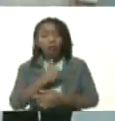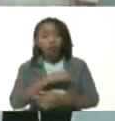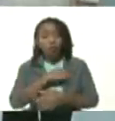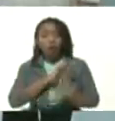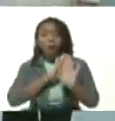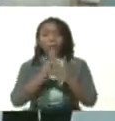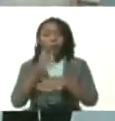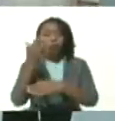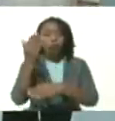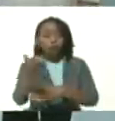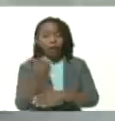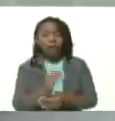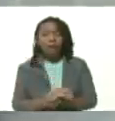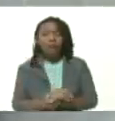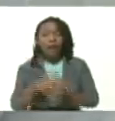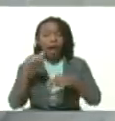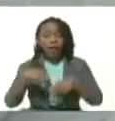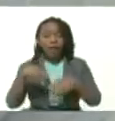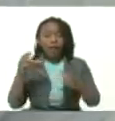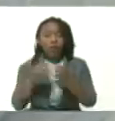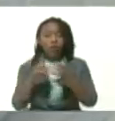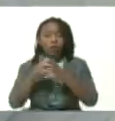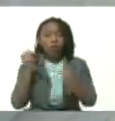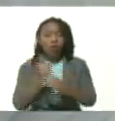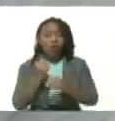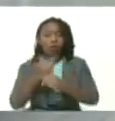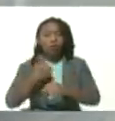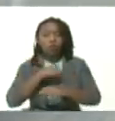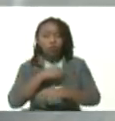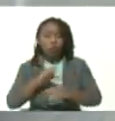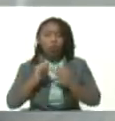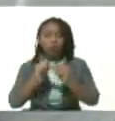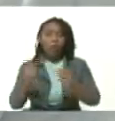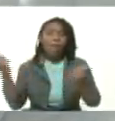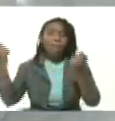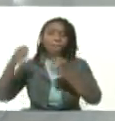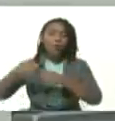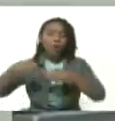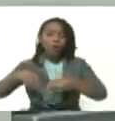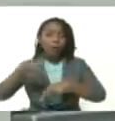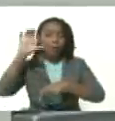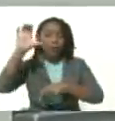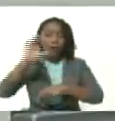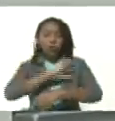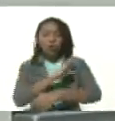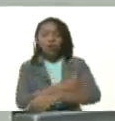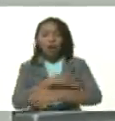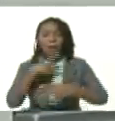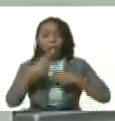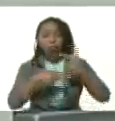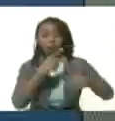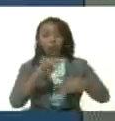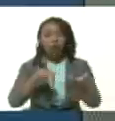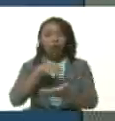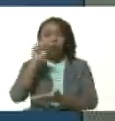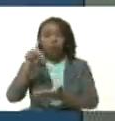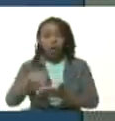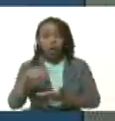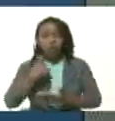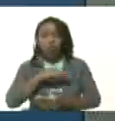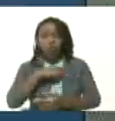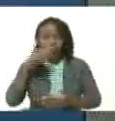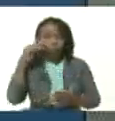trabajadora que estamos y seguimos apostando por nuestro país y por fortalecer la producción nacional. Eso lo hemos